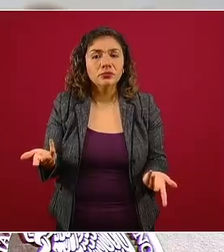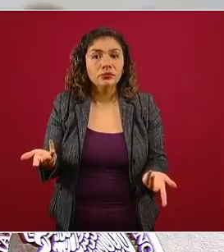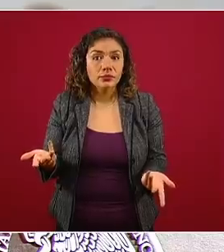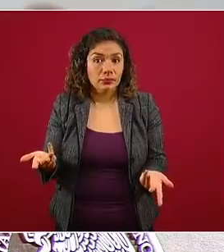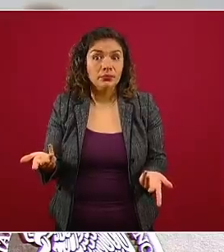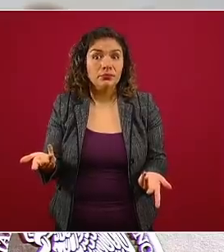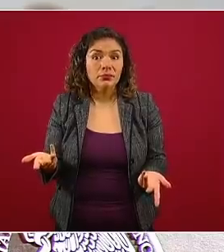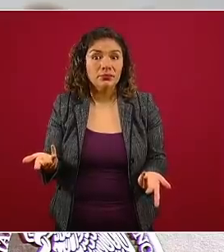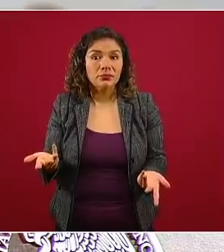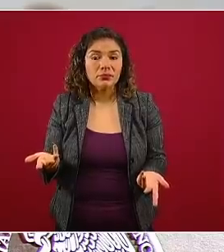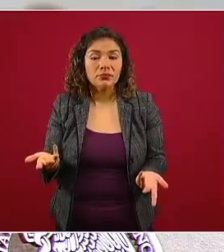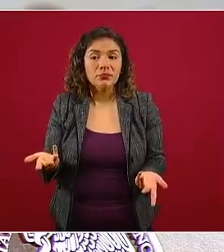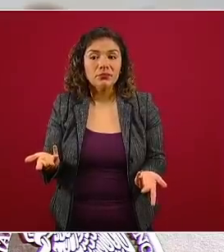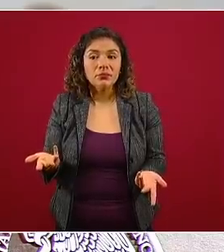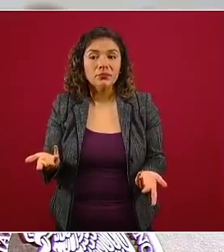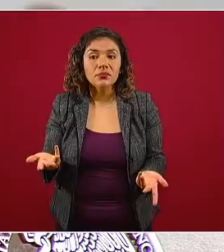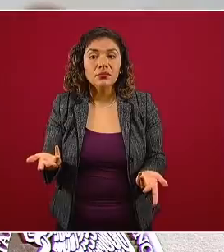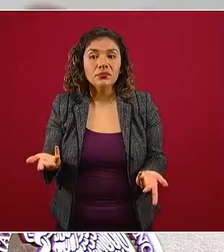cómo